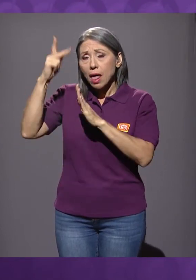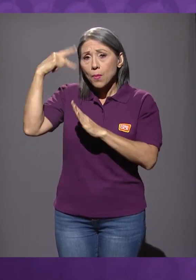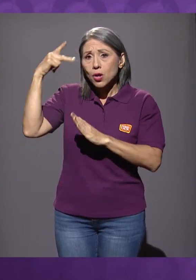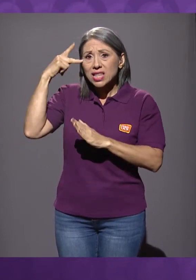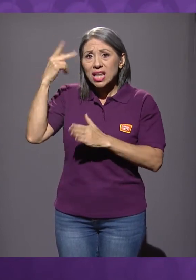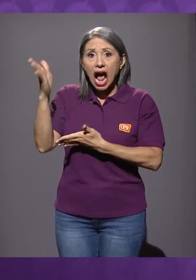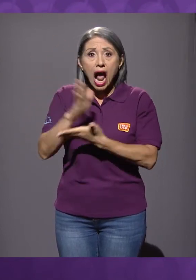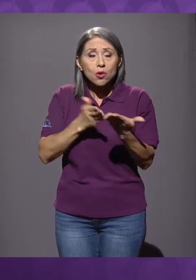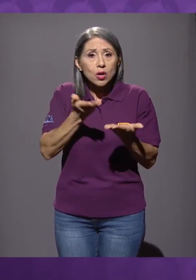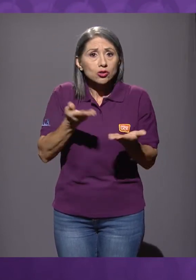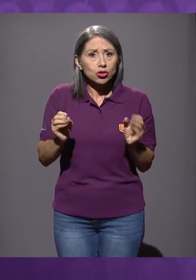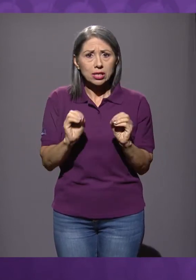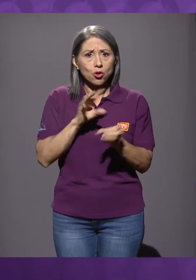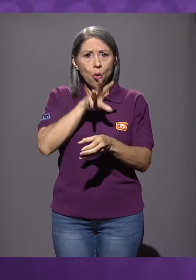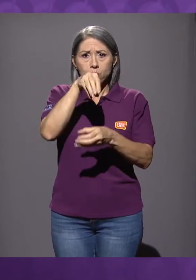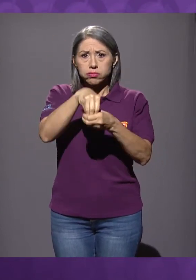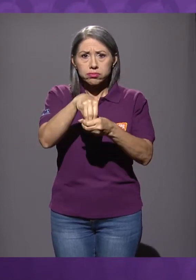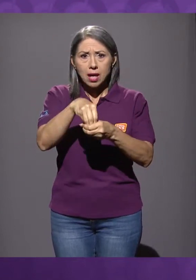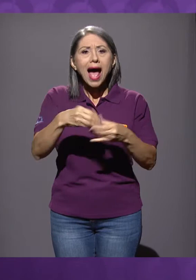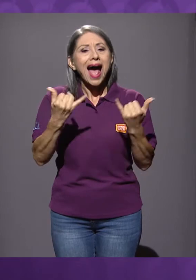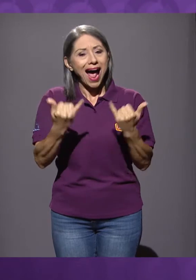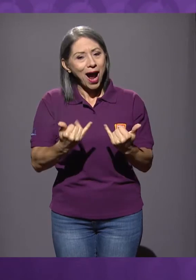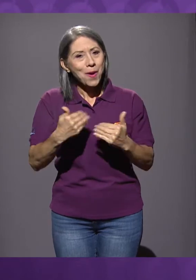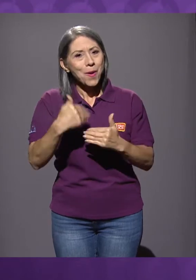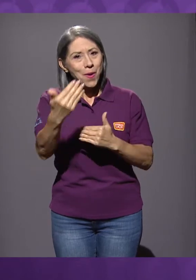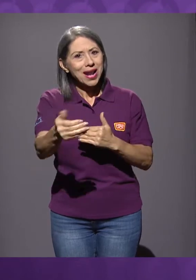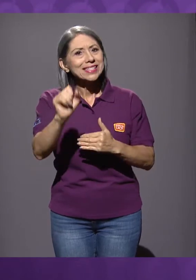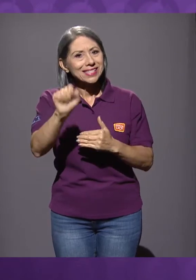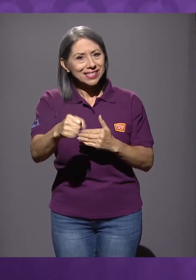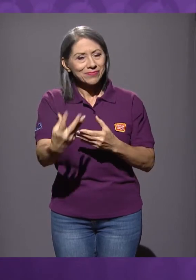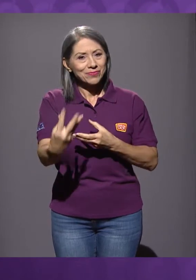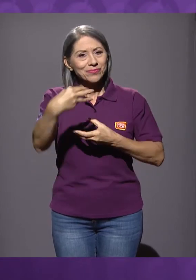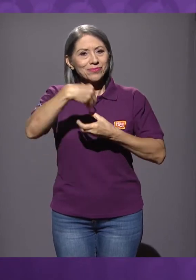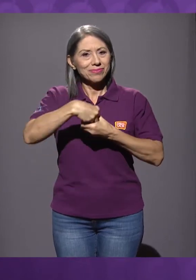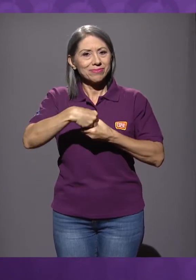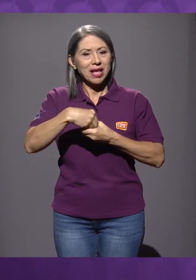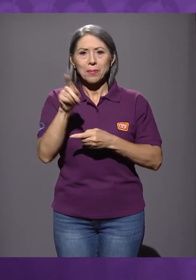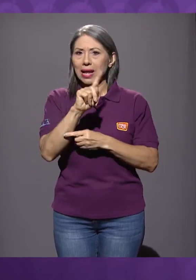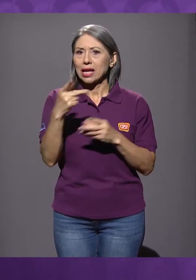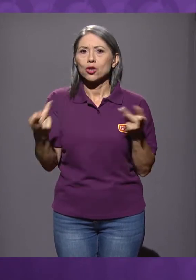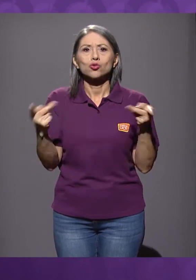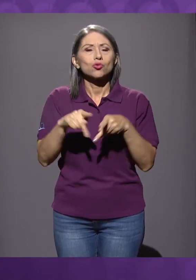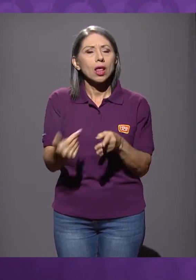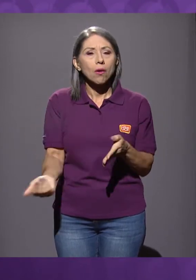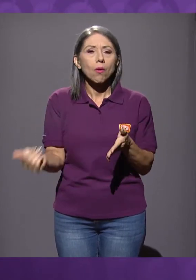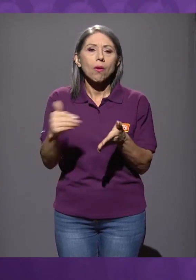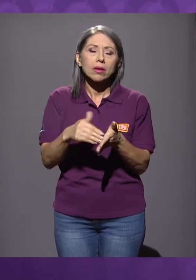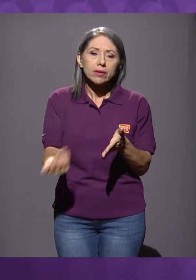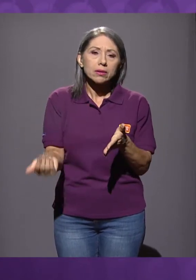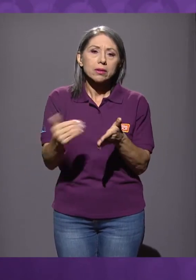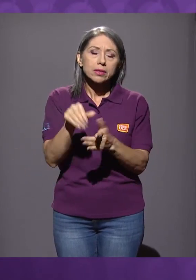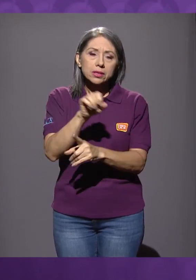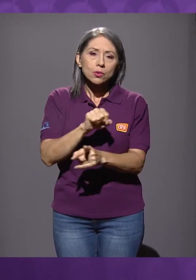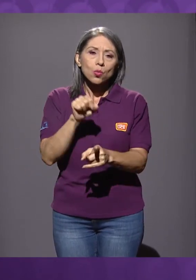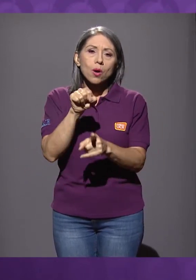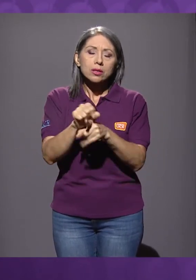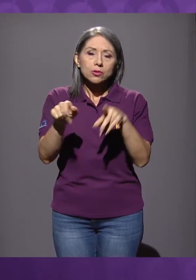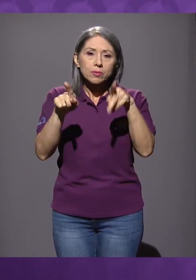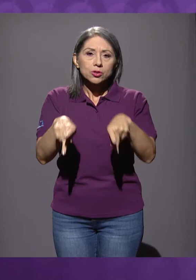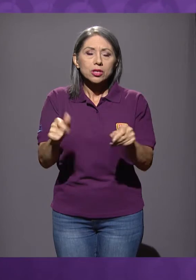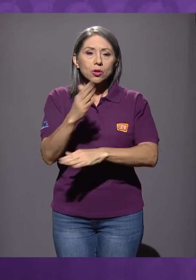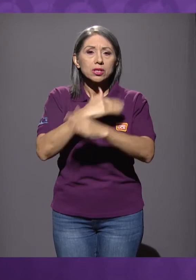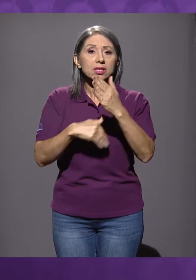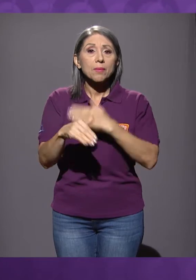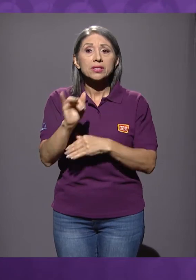puedan ahora tomar en cuenta y que no suceda de nuevo esto, ¿verdad?, y seguir en este ciclo de exclusión para las personas